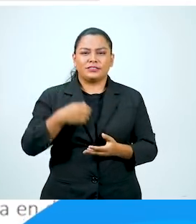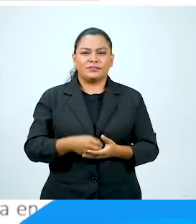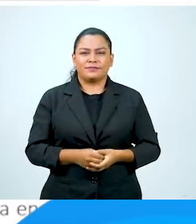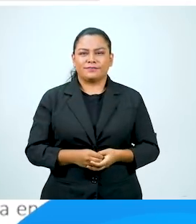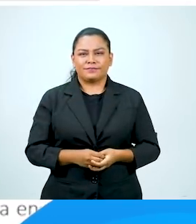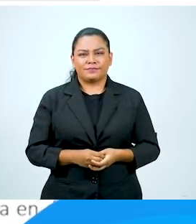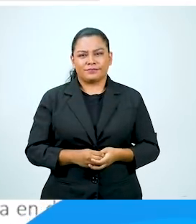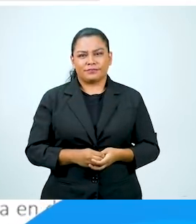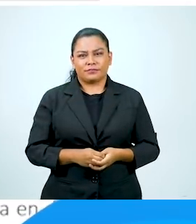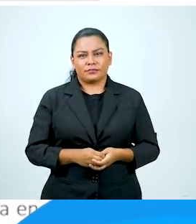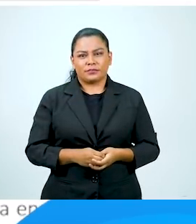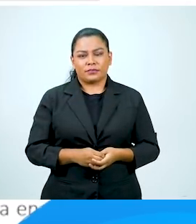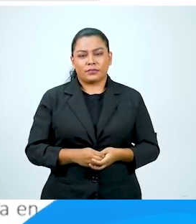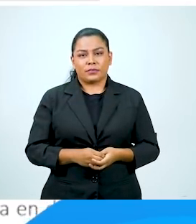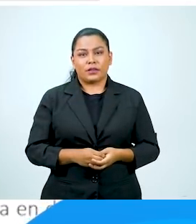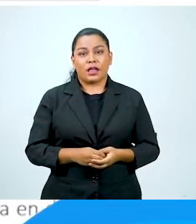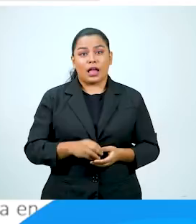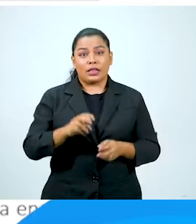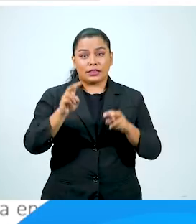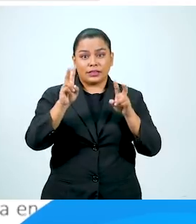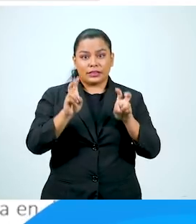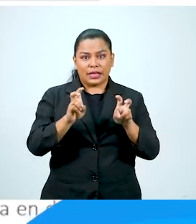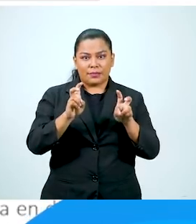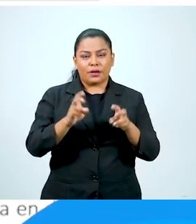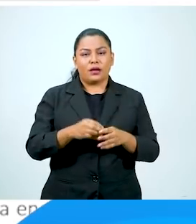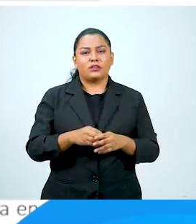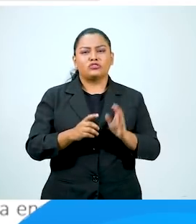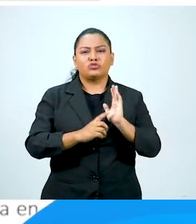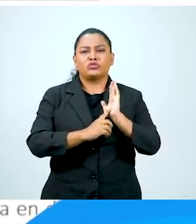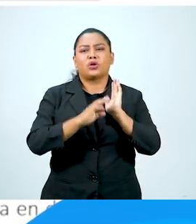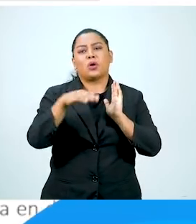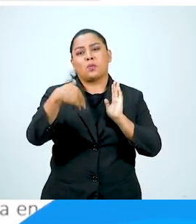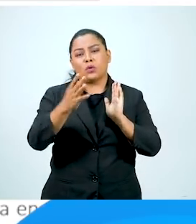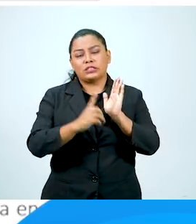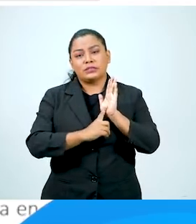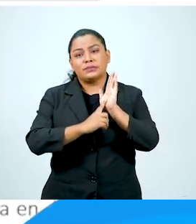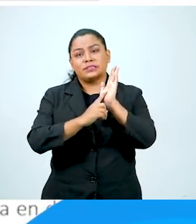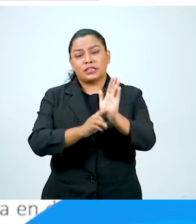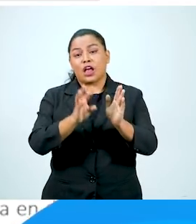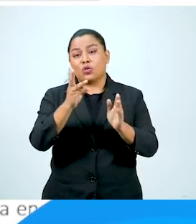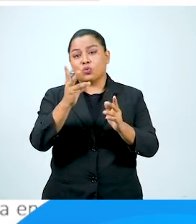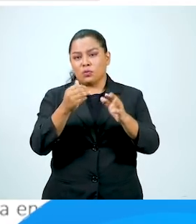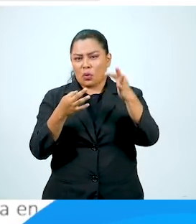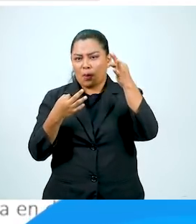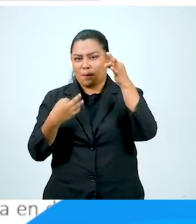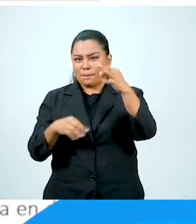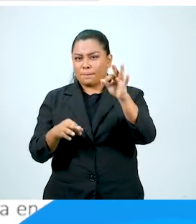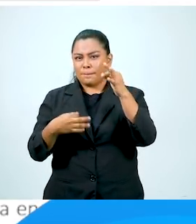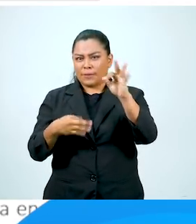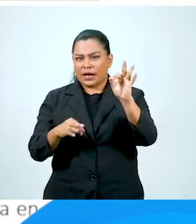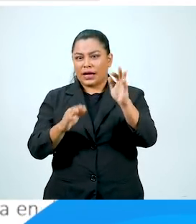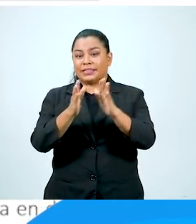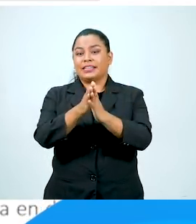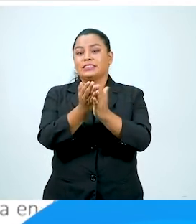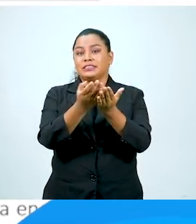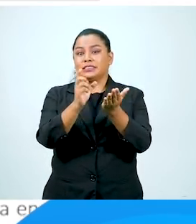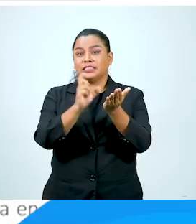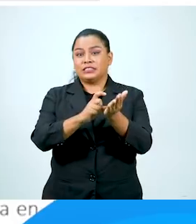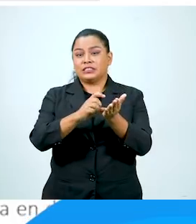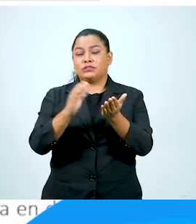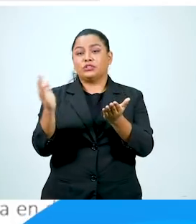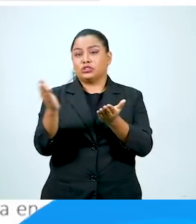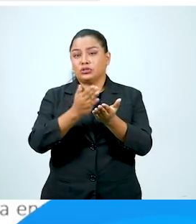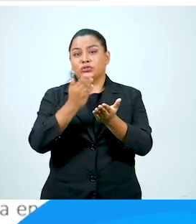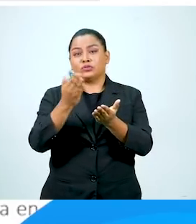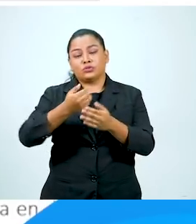anterior. A un lado del contenido se presentan los números de páginas correspondientes al libro de texto